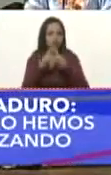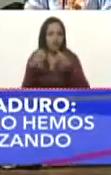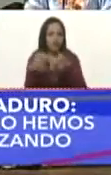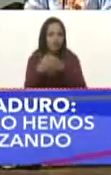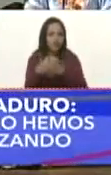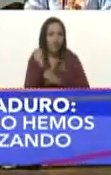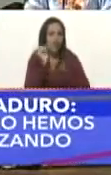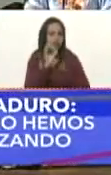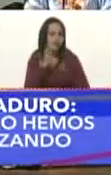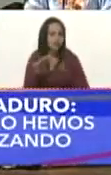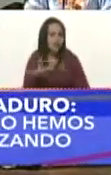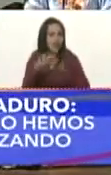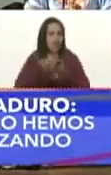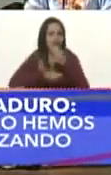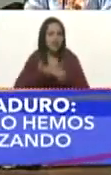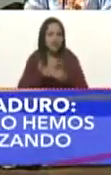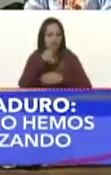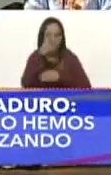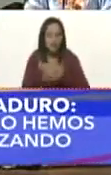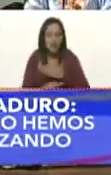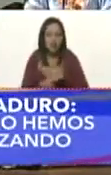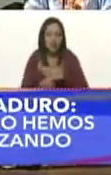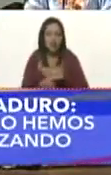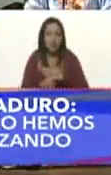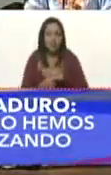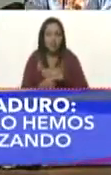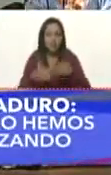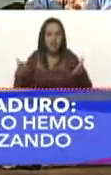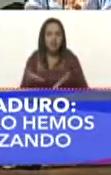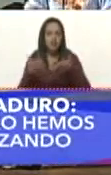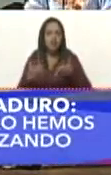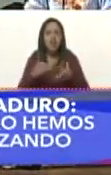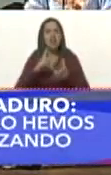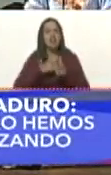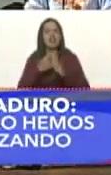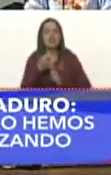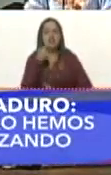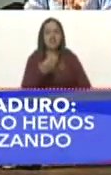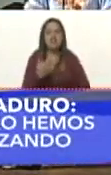asamblea y hacemos un plan de lucha, entonces dicen que es subversión.